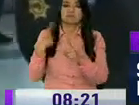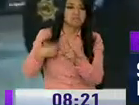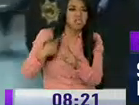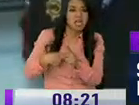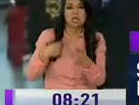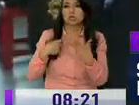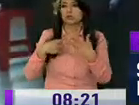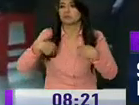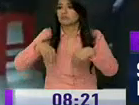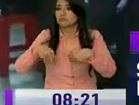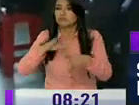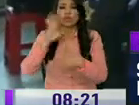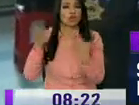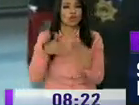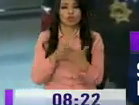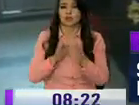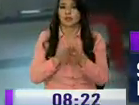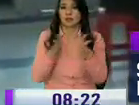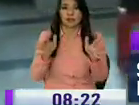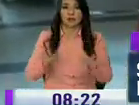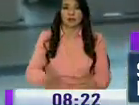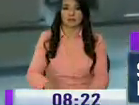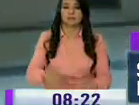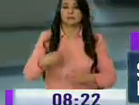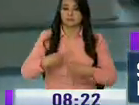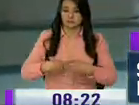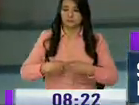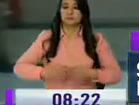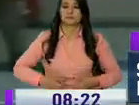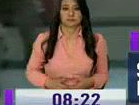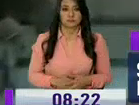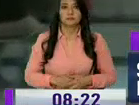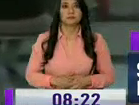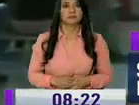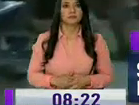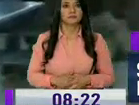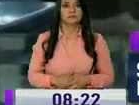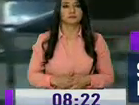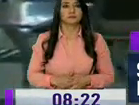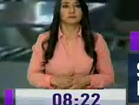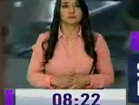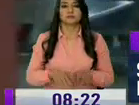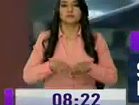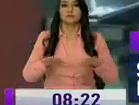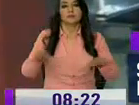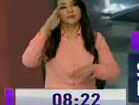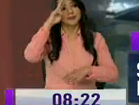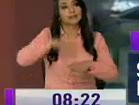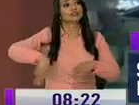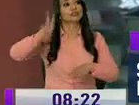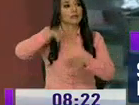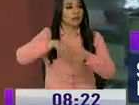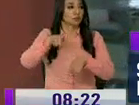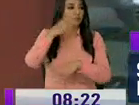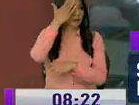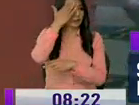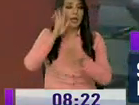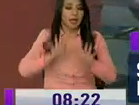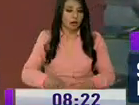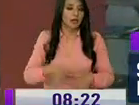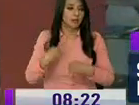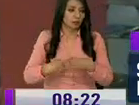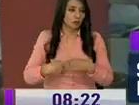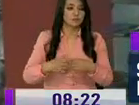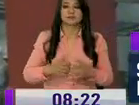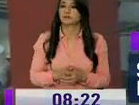mercados en general del distrito metropolitano de Quito, porque es a nivel nacional, ¿no? ¿Qué tipo de documentos